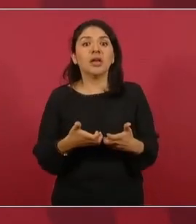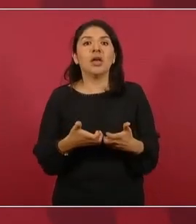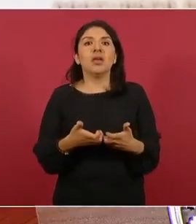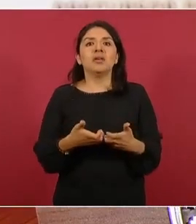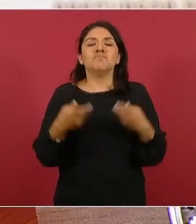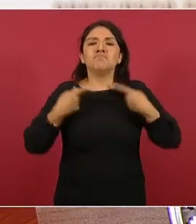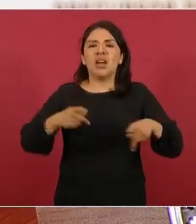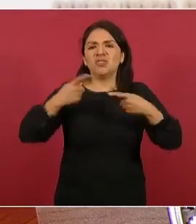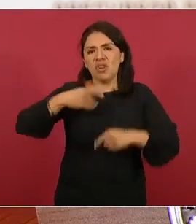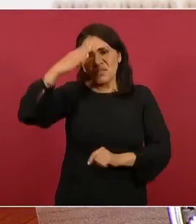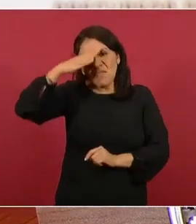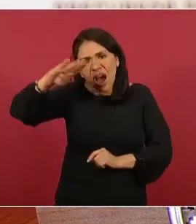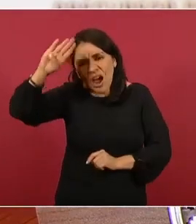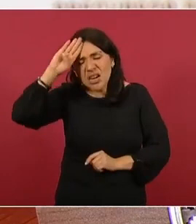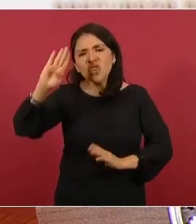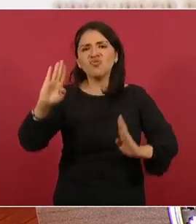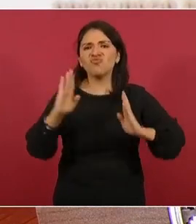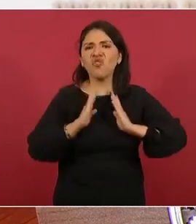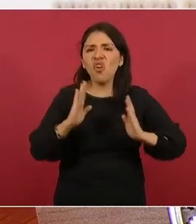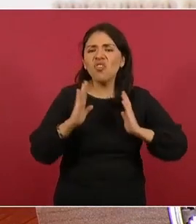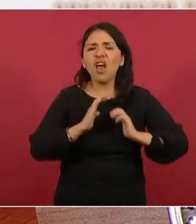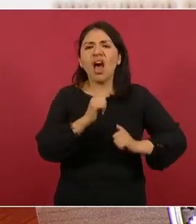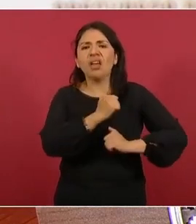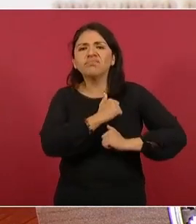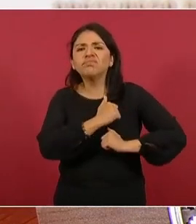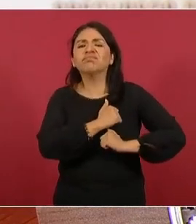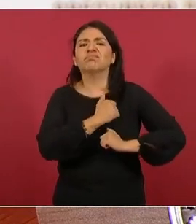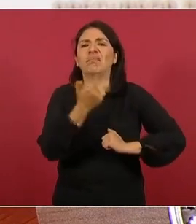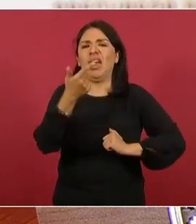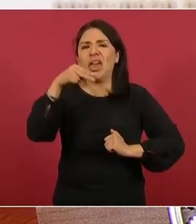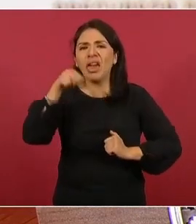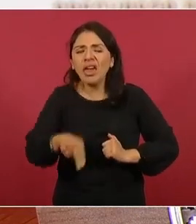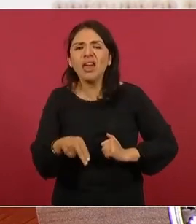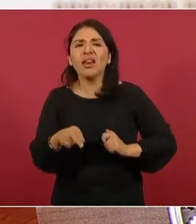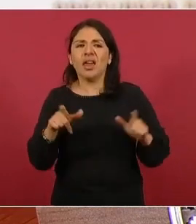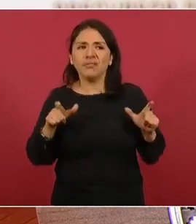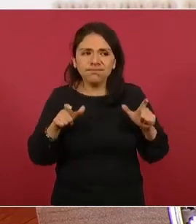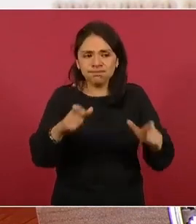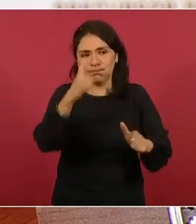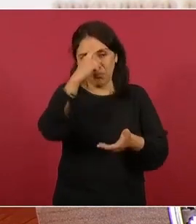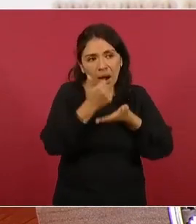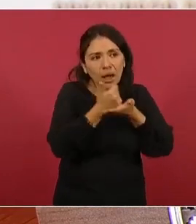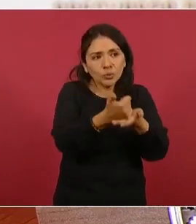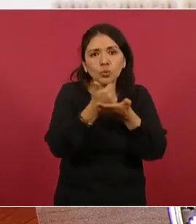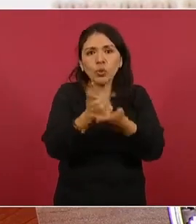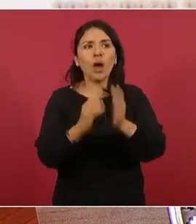los soldados, los integrantes de la Guardia Nacional, ayudando, cuidando